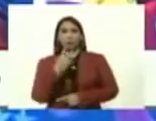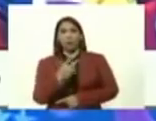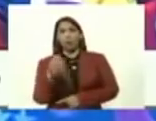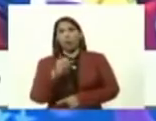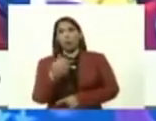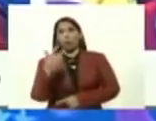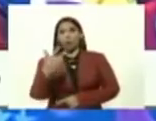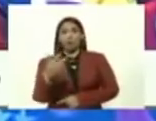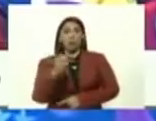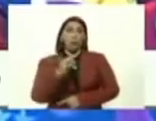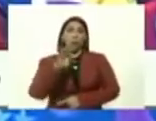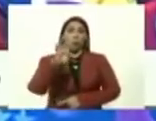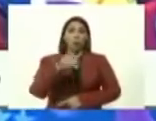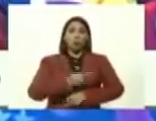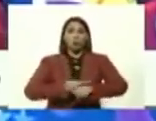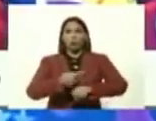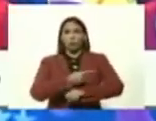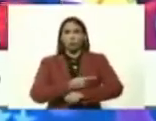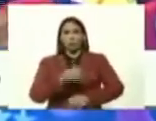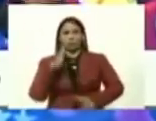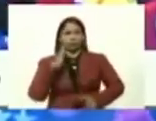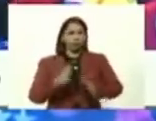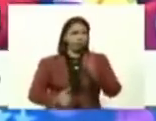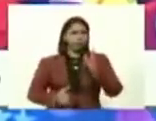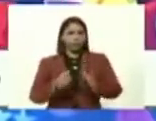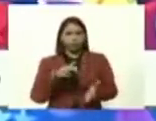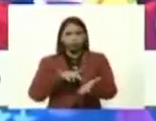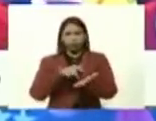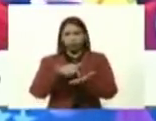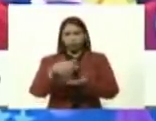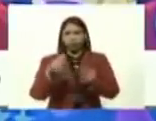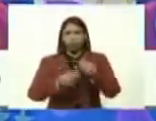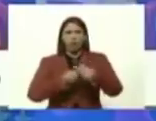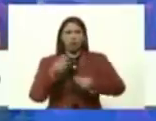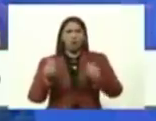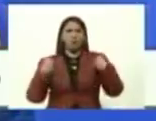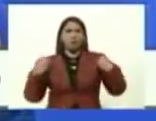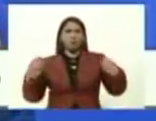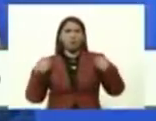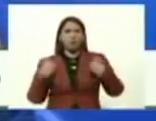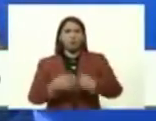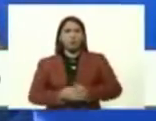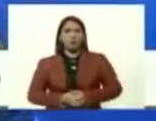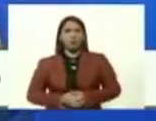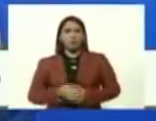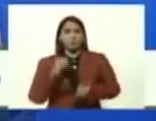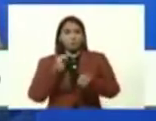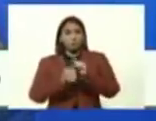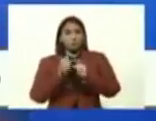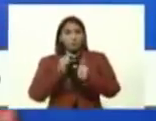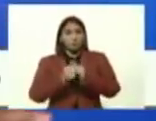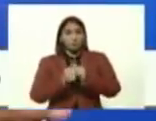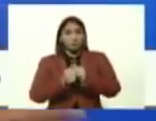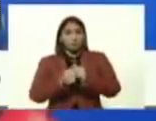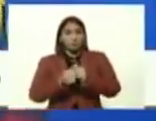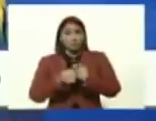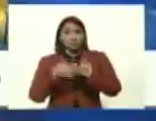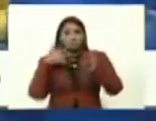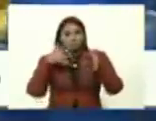2, 3, 4 horas a entrenar, a trotar, a hacer los ejercicios. El deporte genera